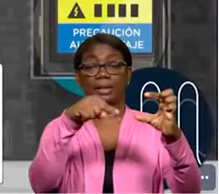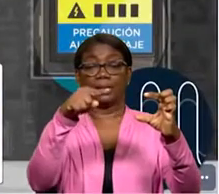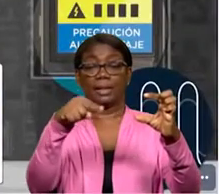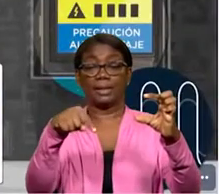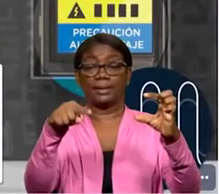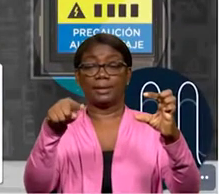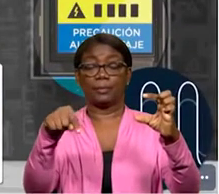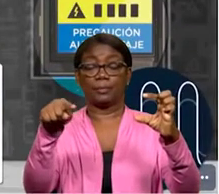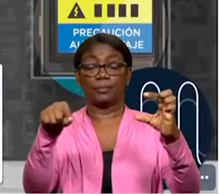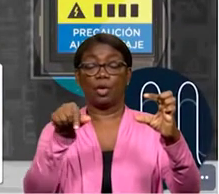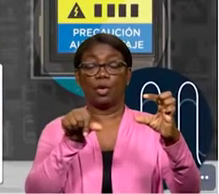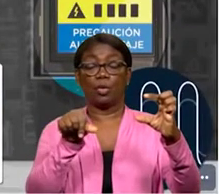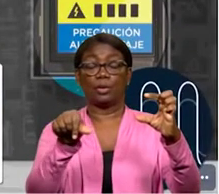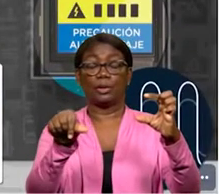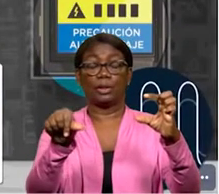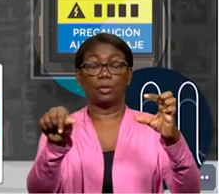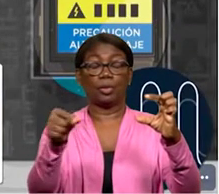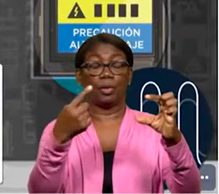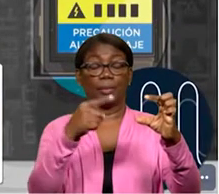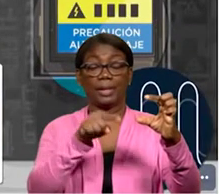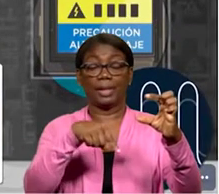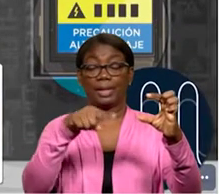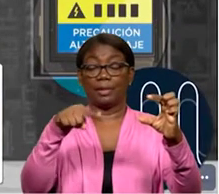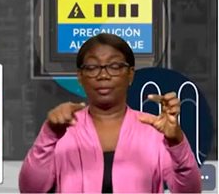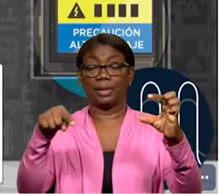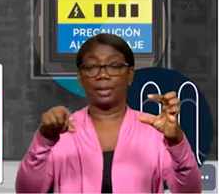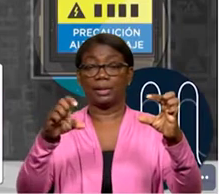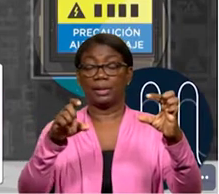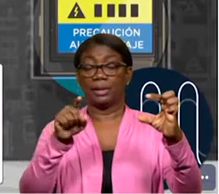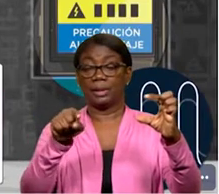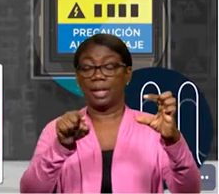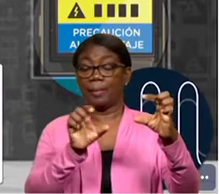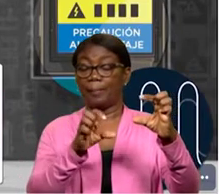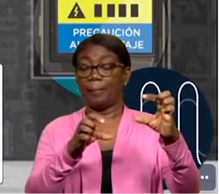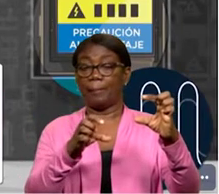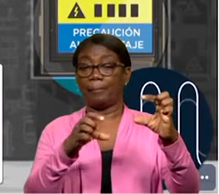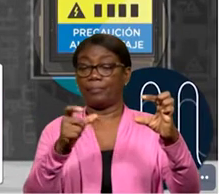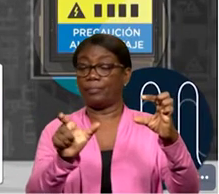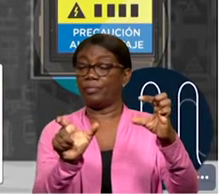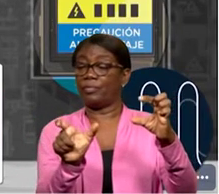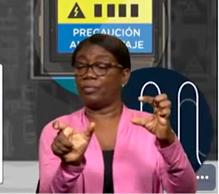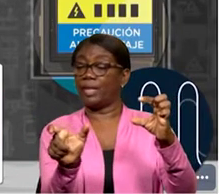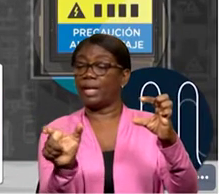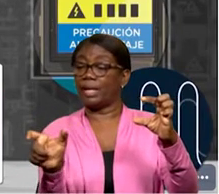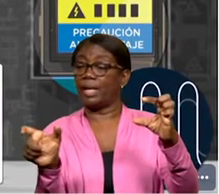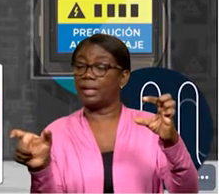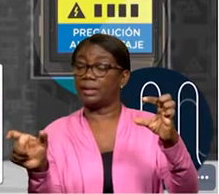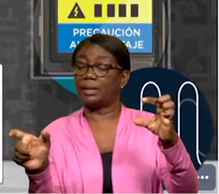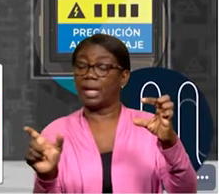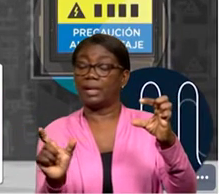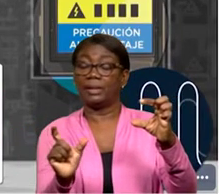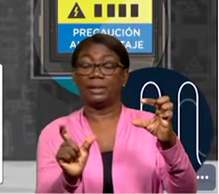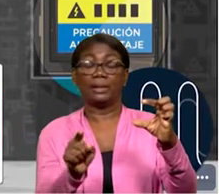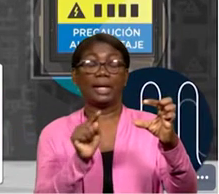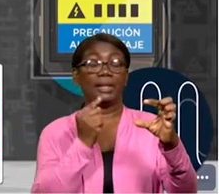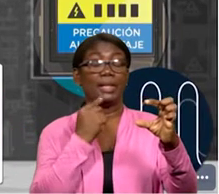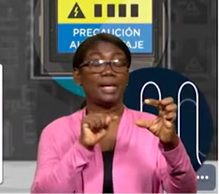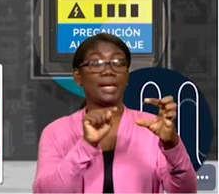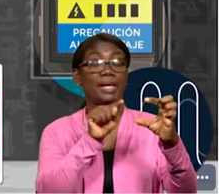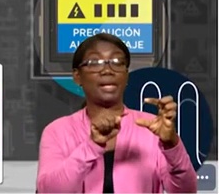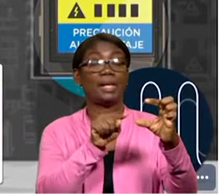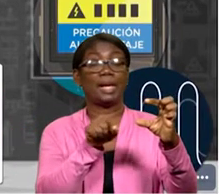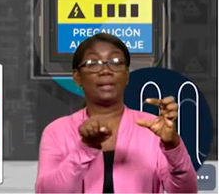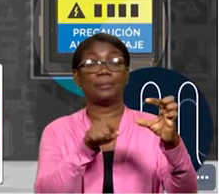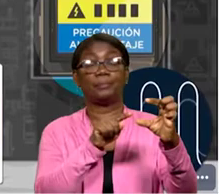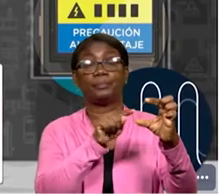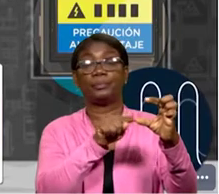continua para las diferentes secciones del televisor o tarjeta. En este caso, ese voltaje directo va